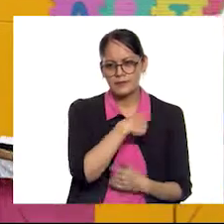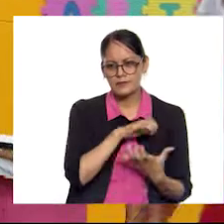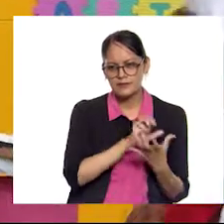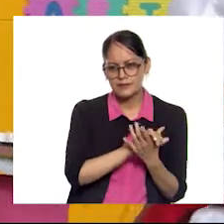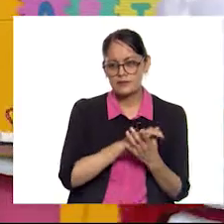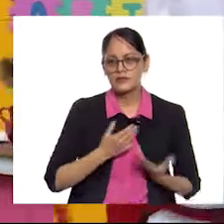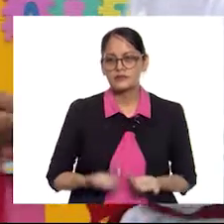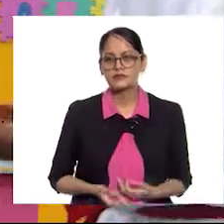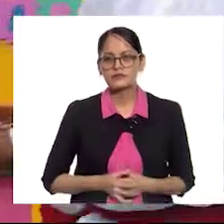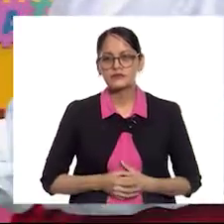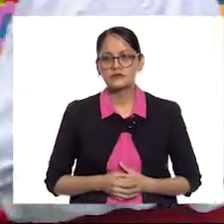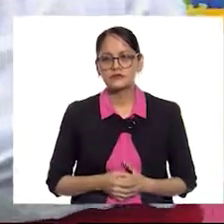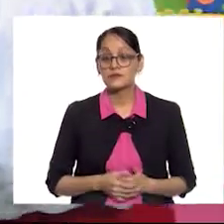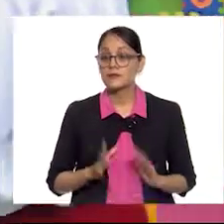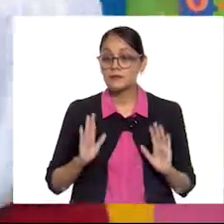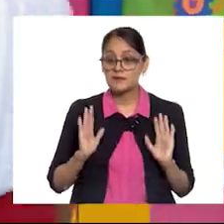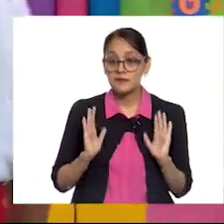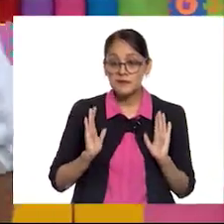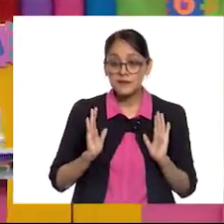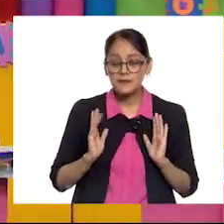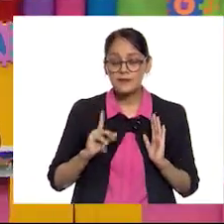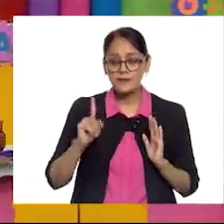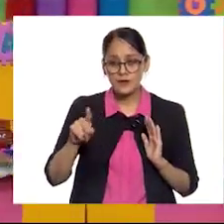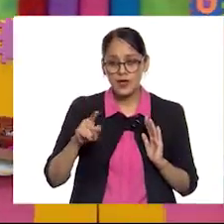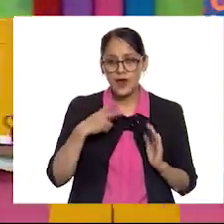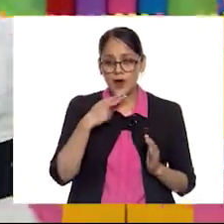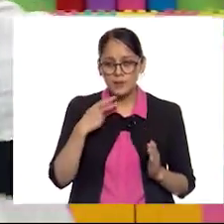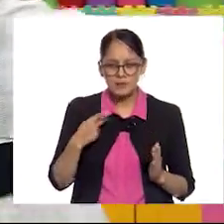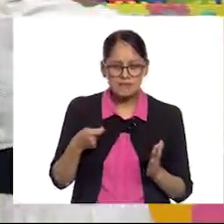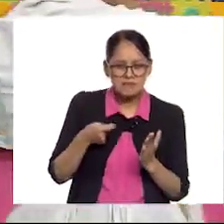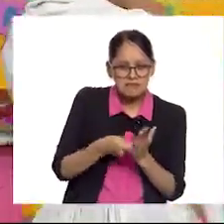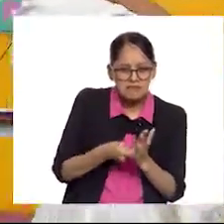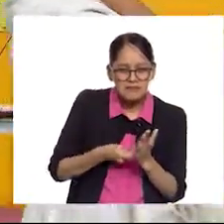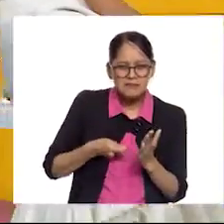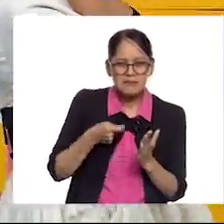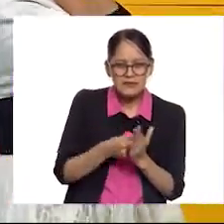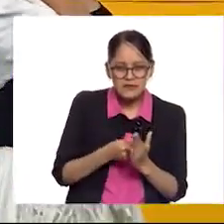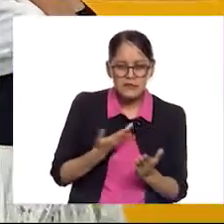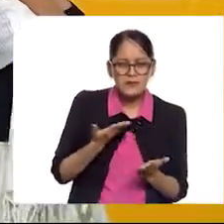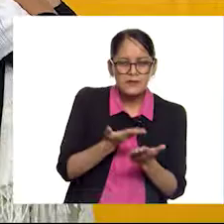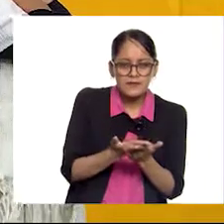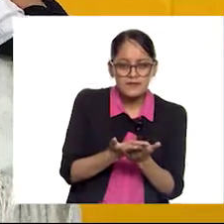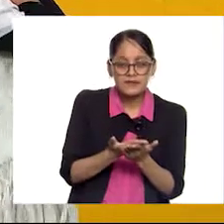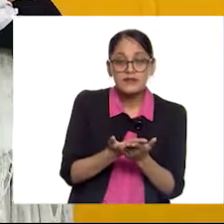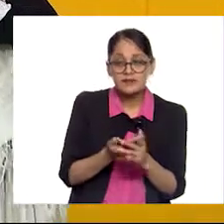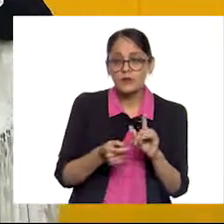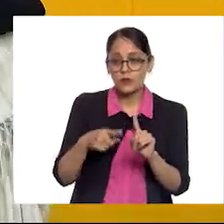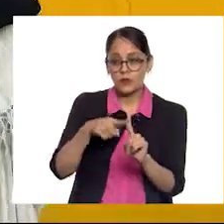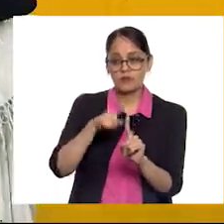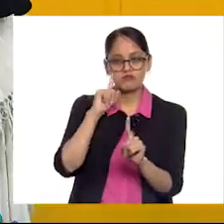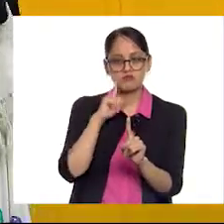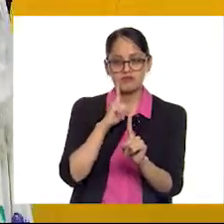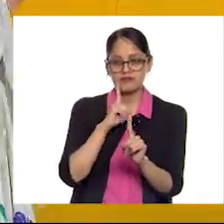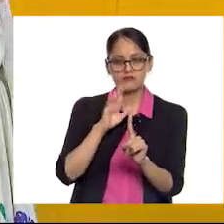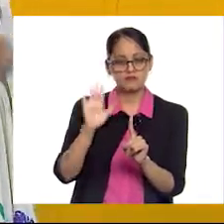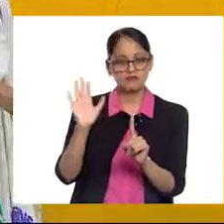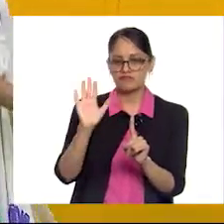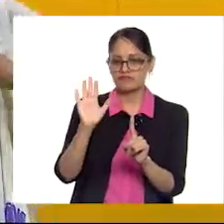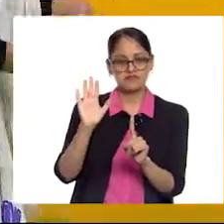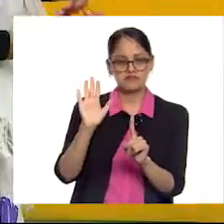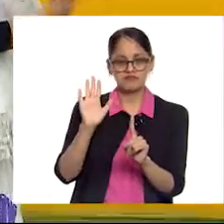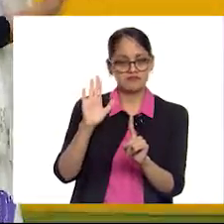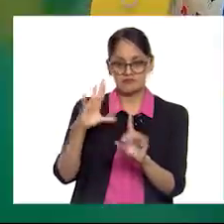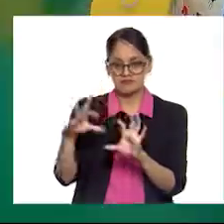casamiento. A pesar de la insistencia de aquel dios y de su padre, Shanat jamás consintió